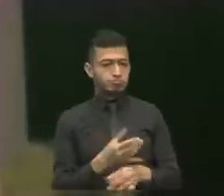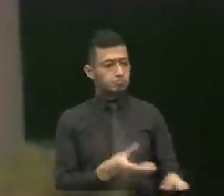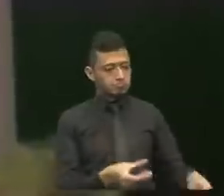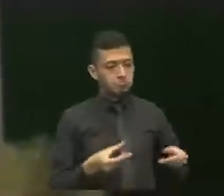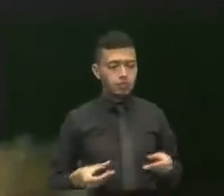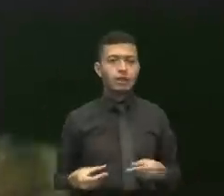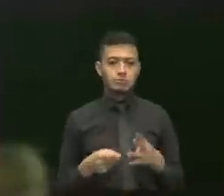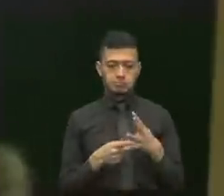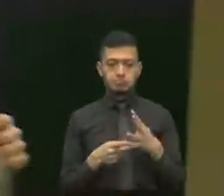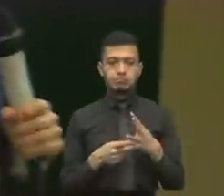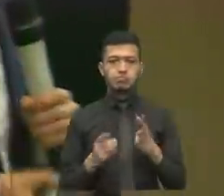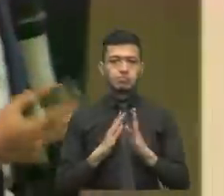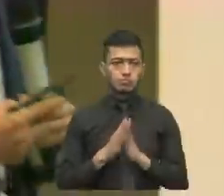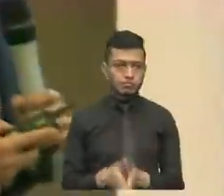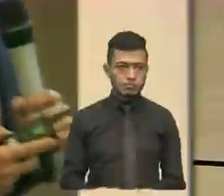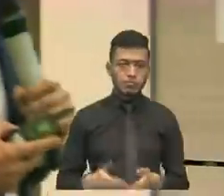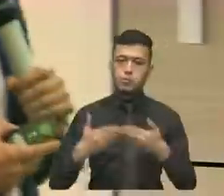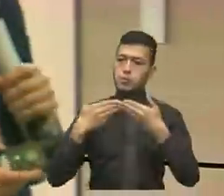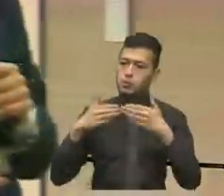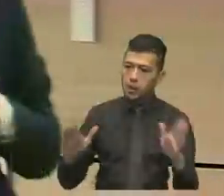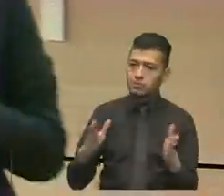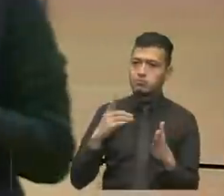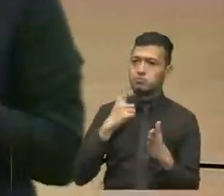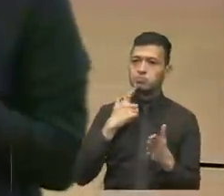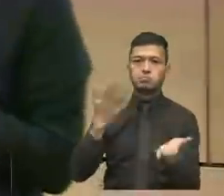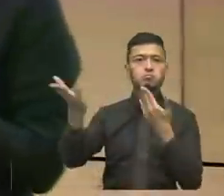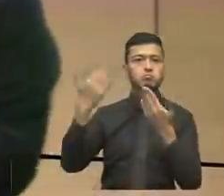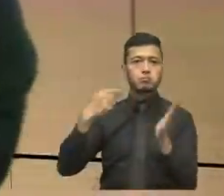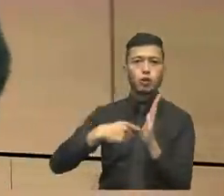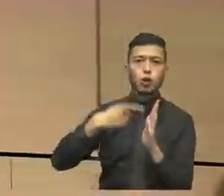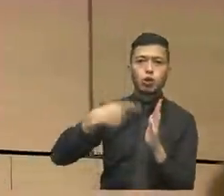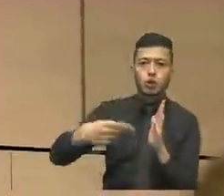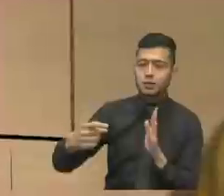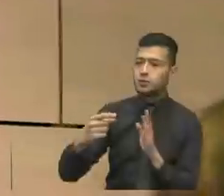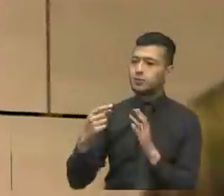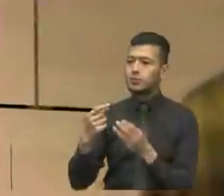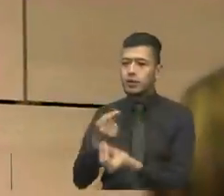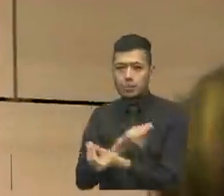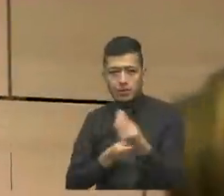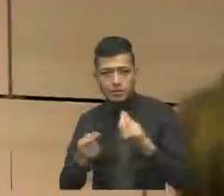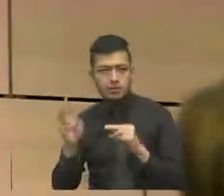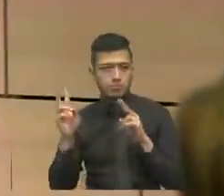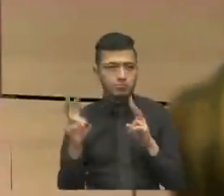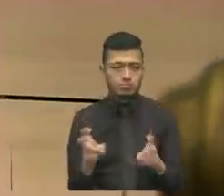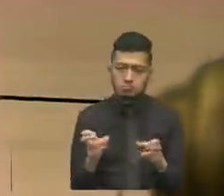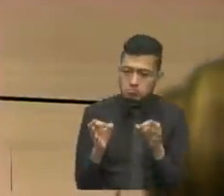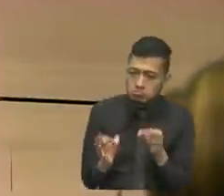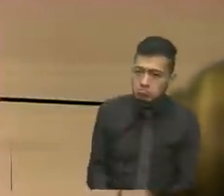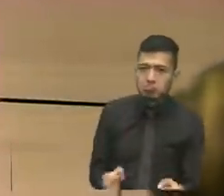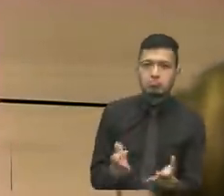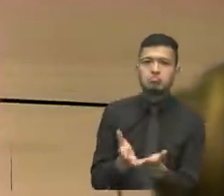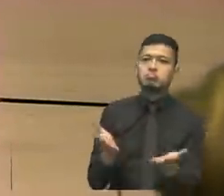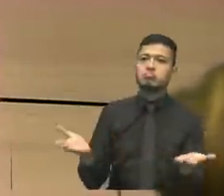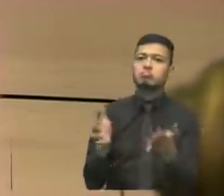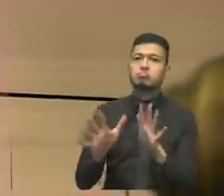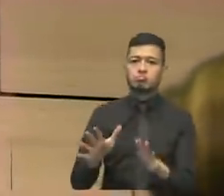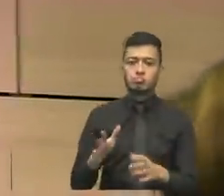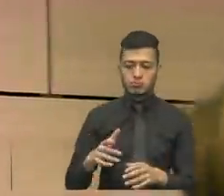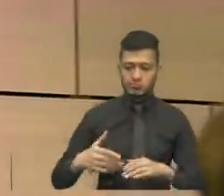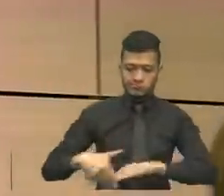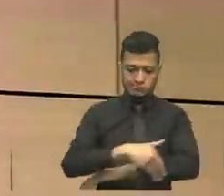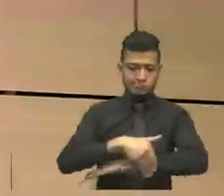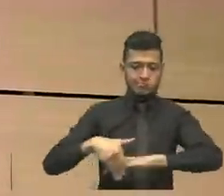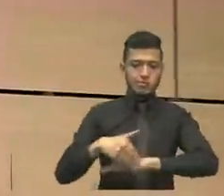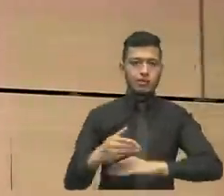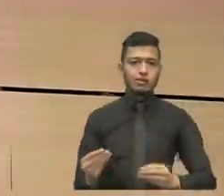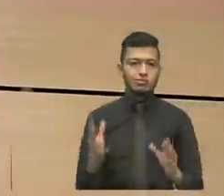diciembre, abrir la contratación de los estudios y diseños definitivos del Corredor Verde Séptima en sus